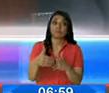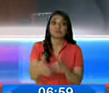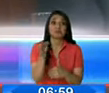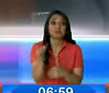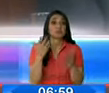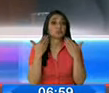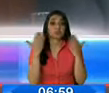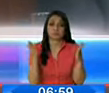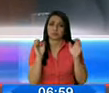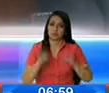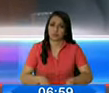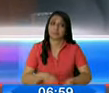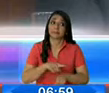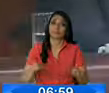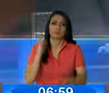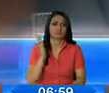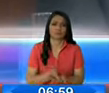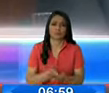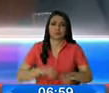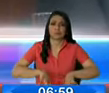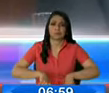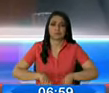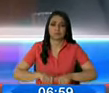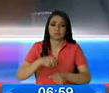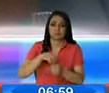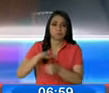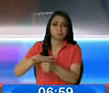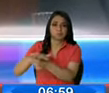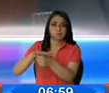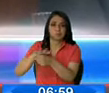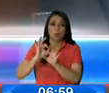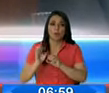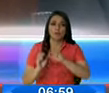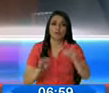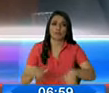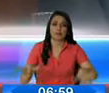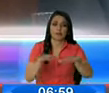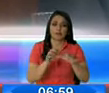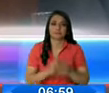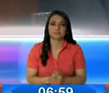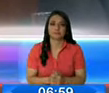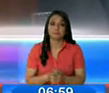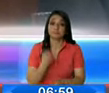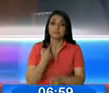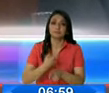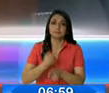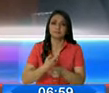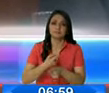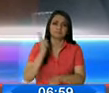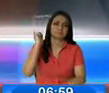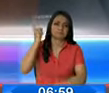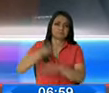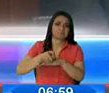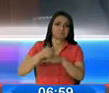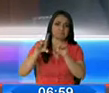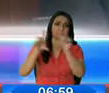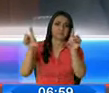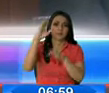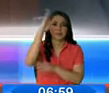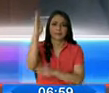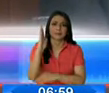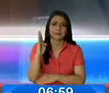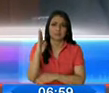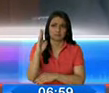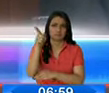venir, la de dentro y la de afuera. Por eso hemos exigido a Odebrecht, a